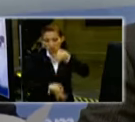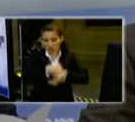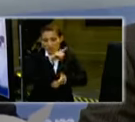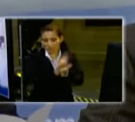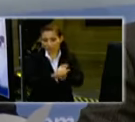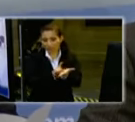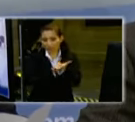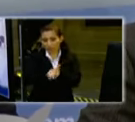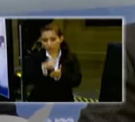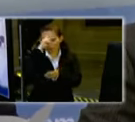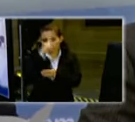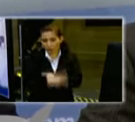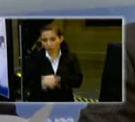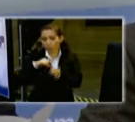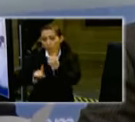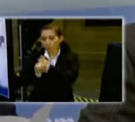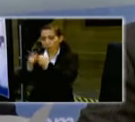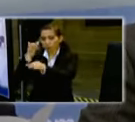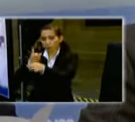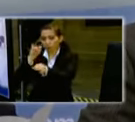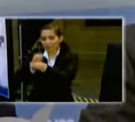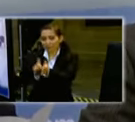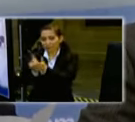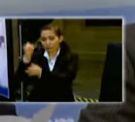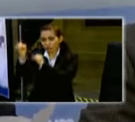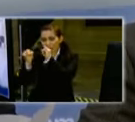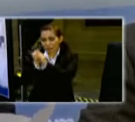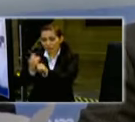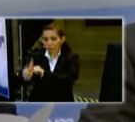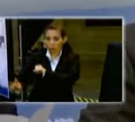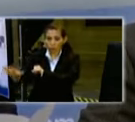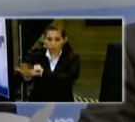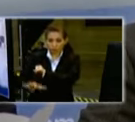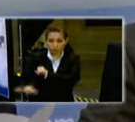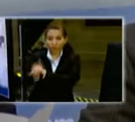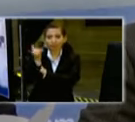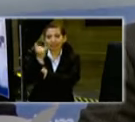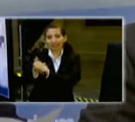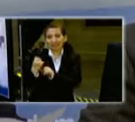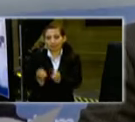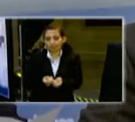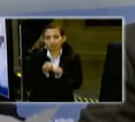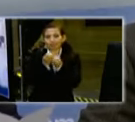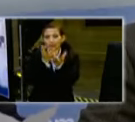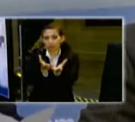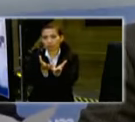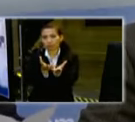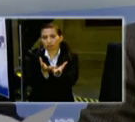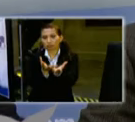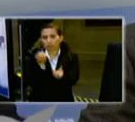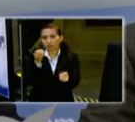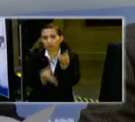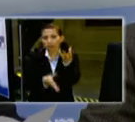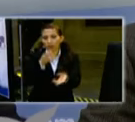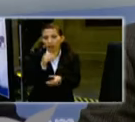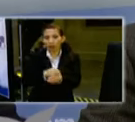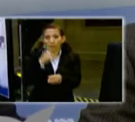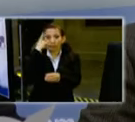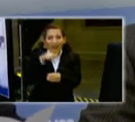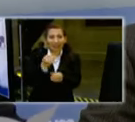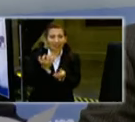del derecho mexicano, Problemas actuales del derecho internacional público y Aportaciones de Bobbio para el